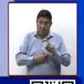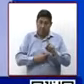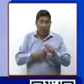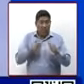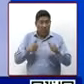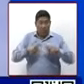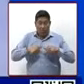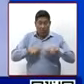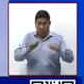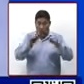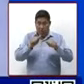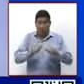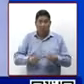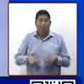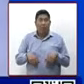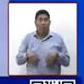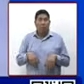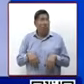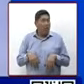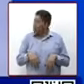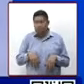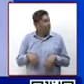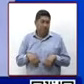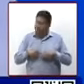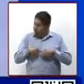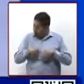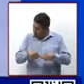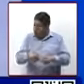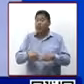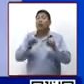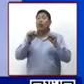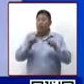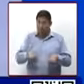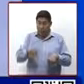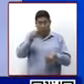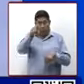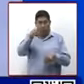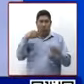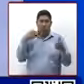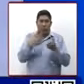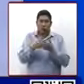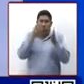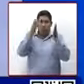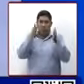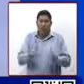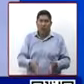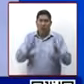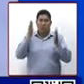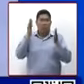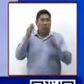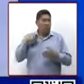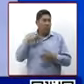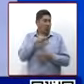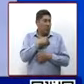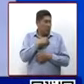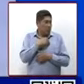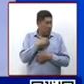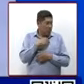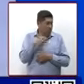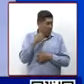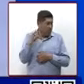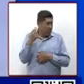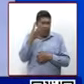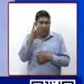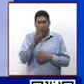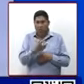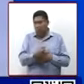a continuar, no van a bajar los brazos. Y si se puede hacer algo, usted como vecino, nosotros como medio de comunicación,